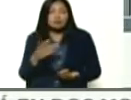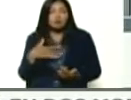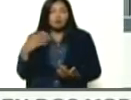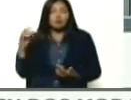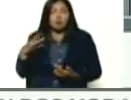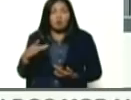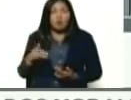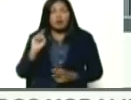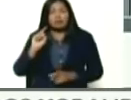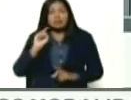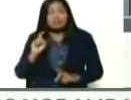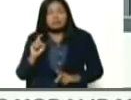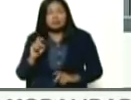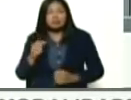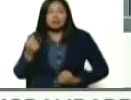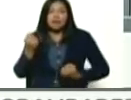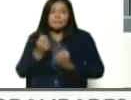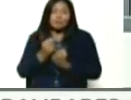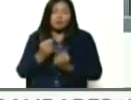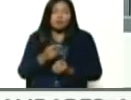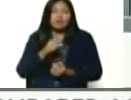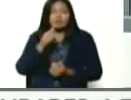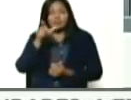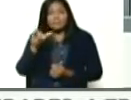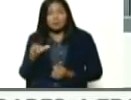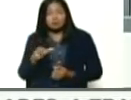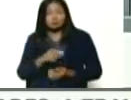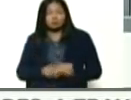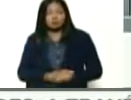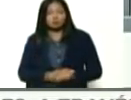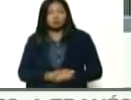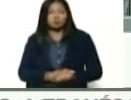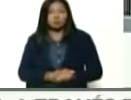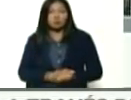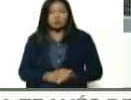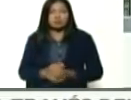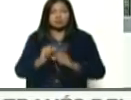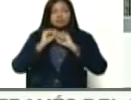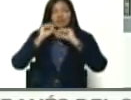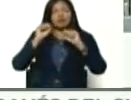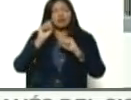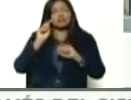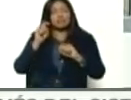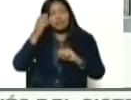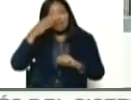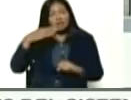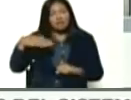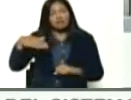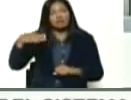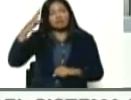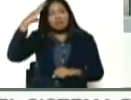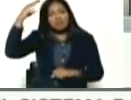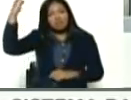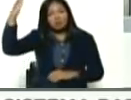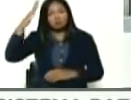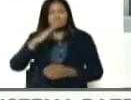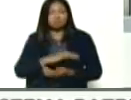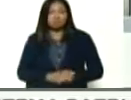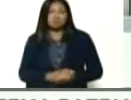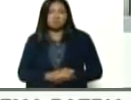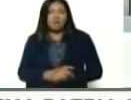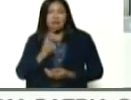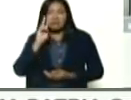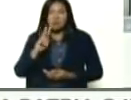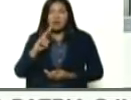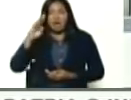necesidad ese ser se gana las bendiciones de dios ahí están los milicianos